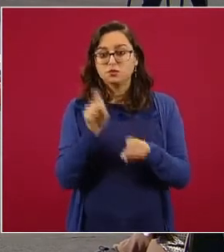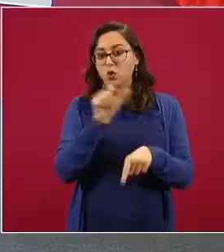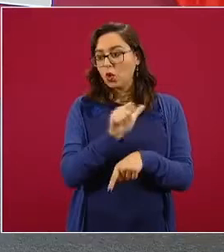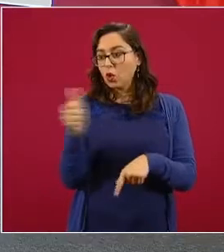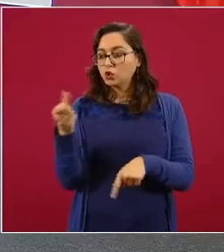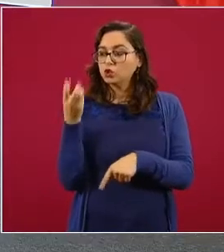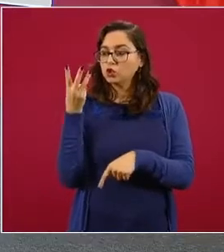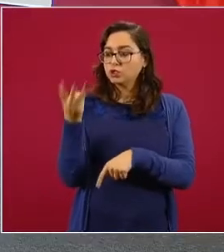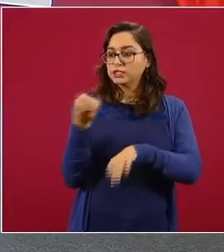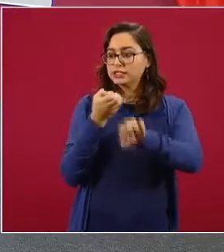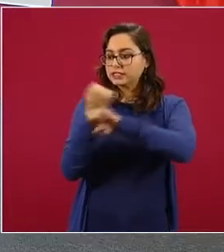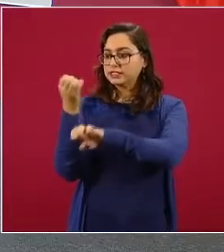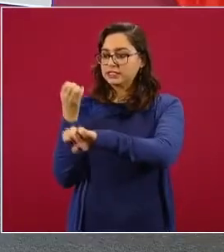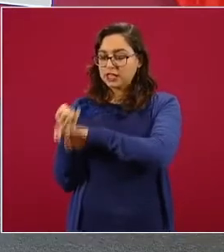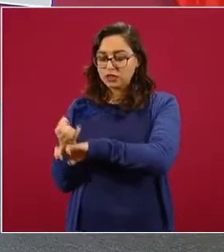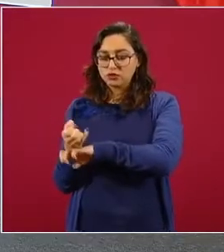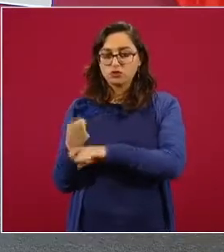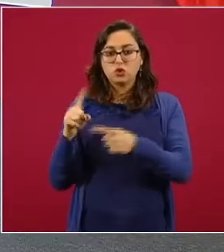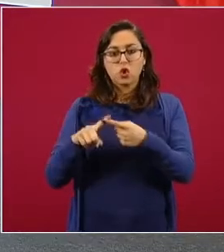estados: Durango,